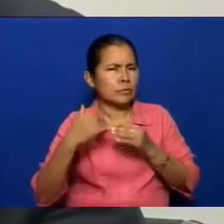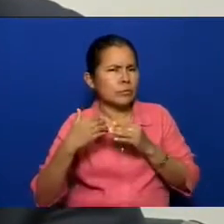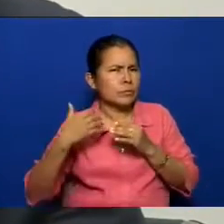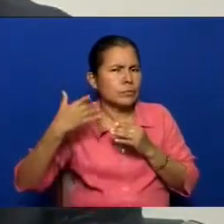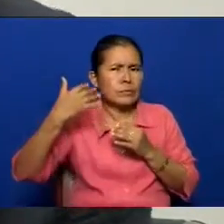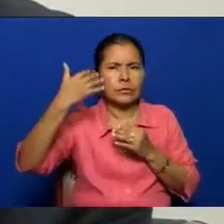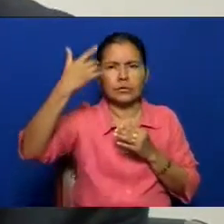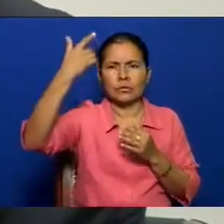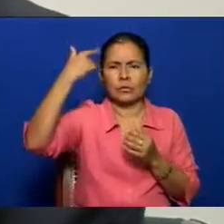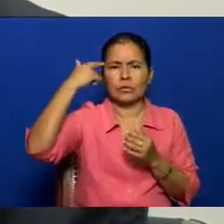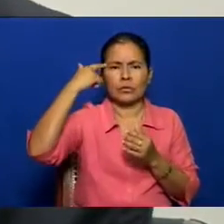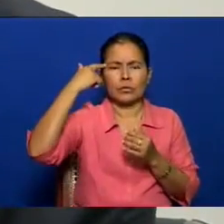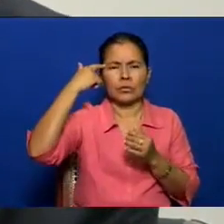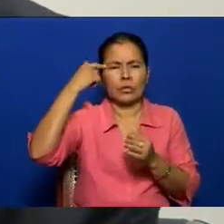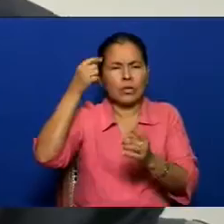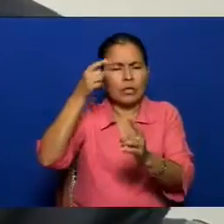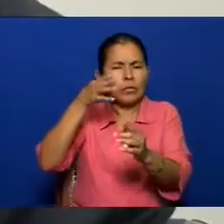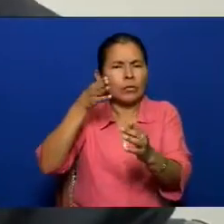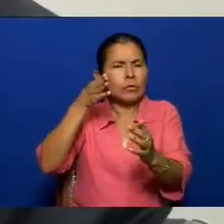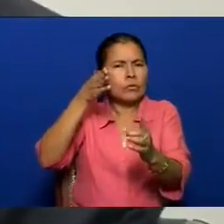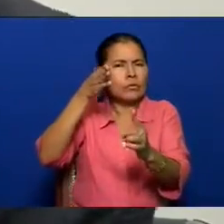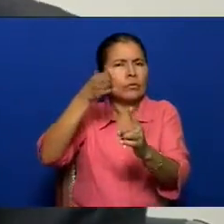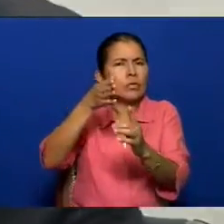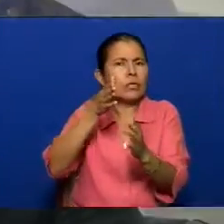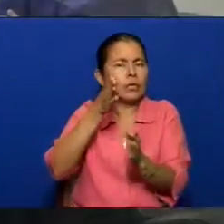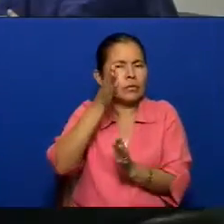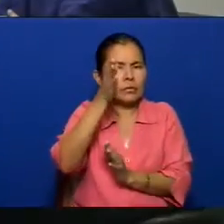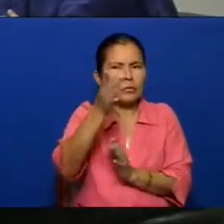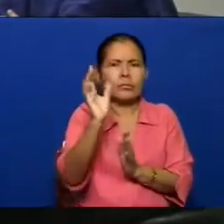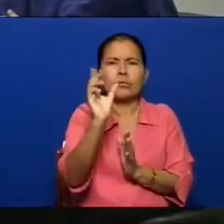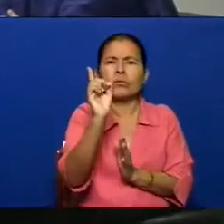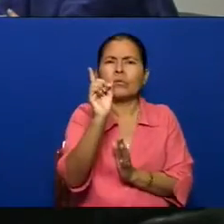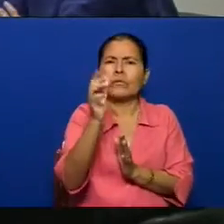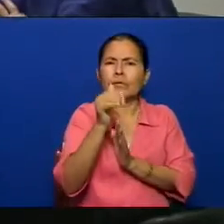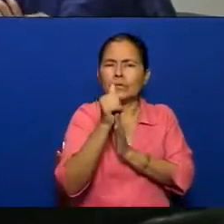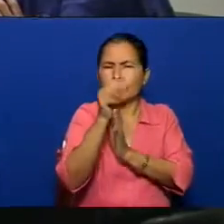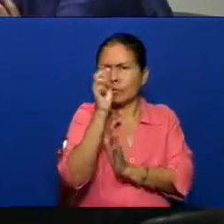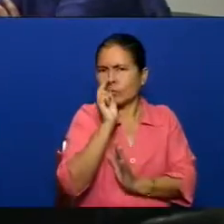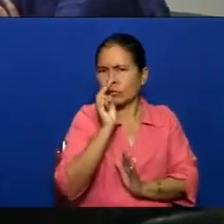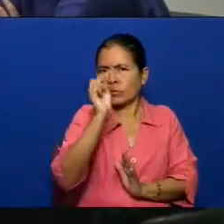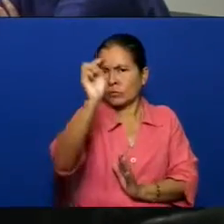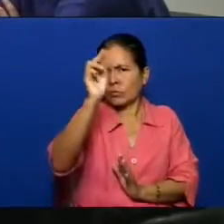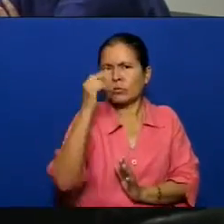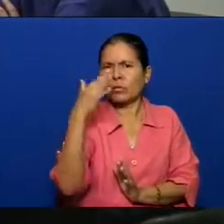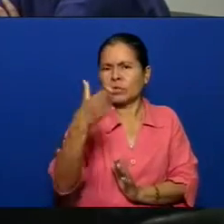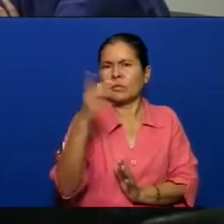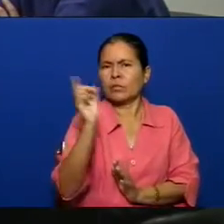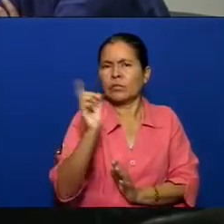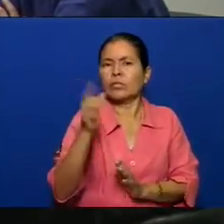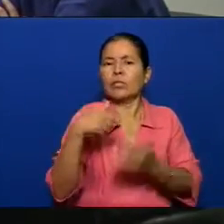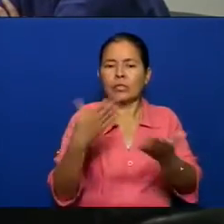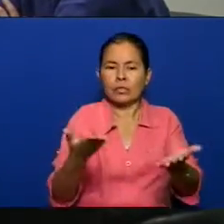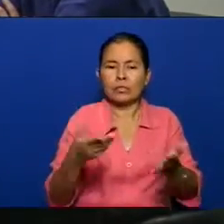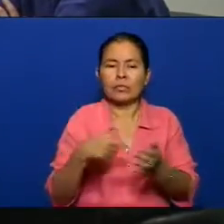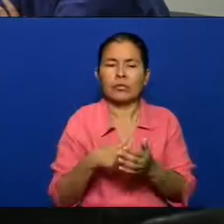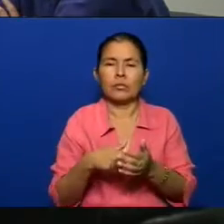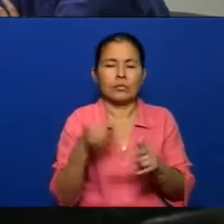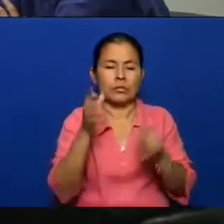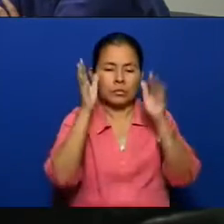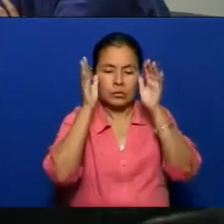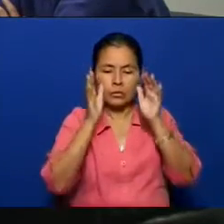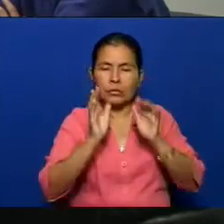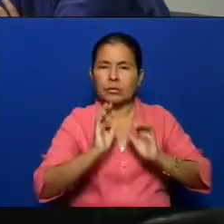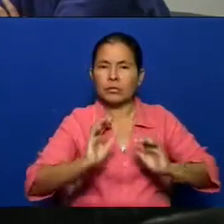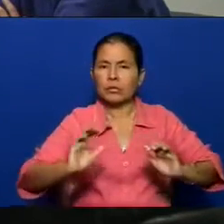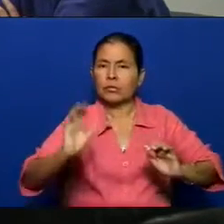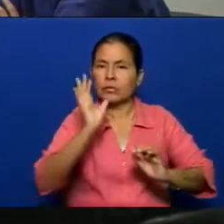pero entregan un norte a los países. Hacia allá queremos llegar. Y por supuesto un norte para en beneficio de la niñez a